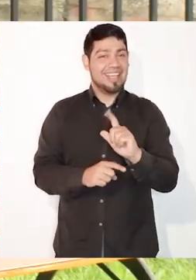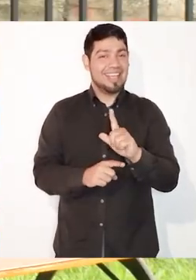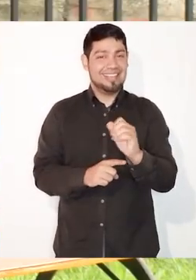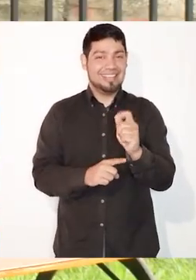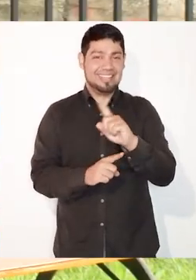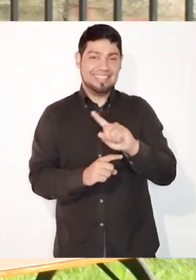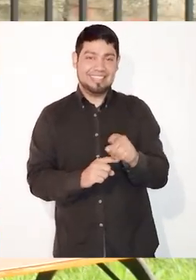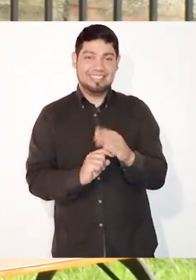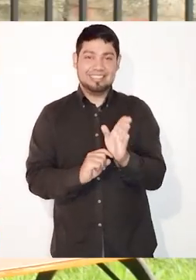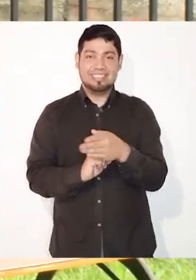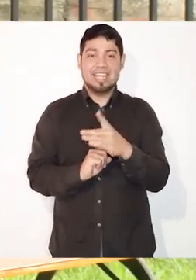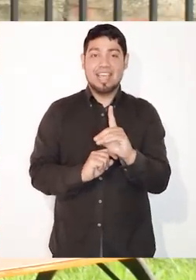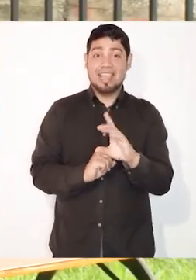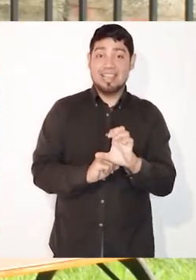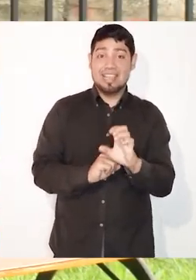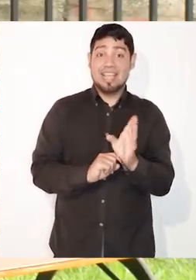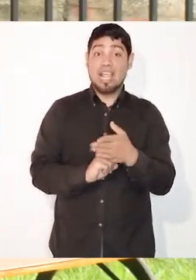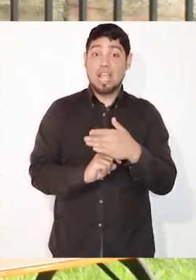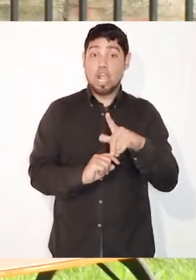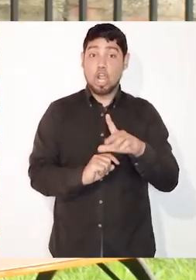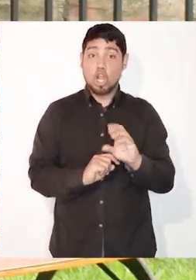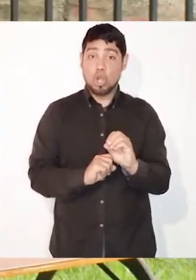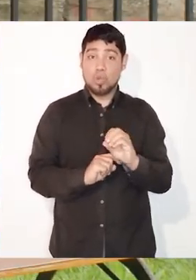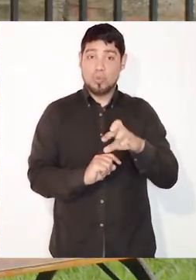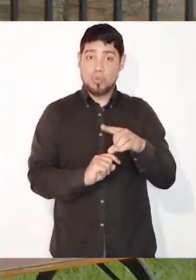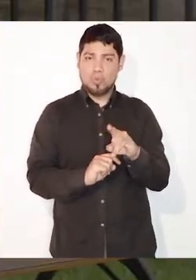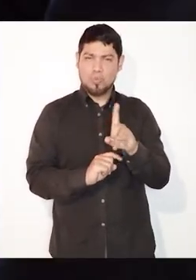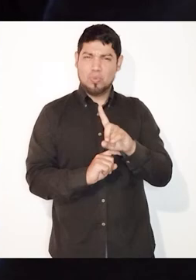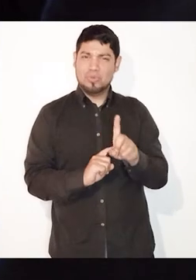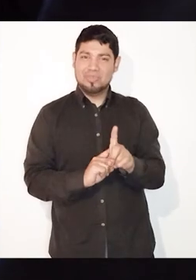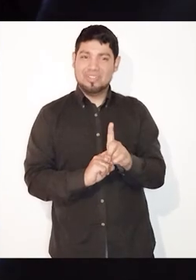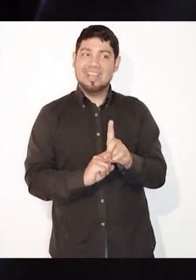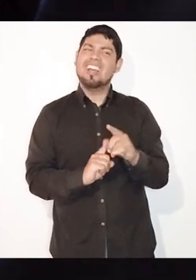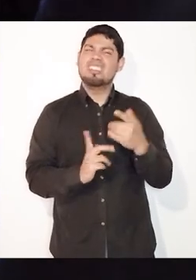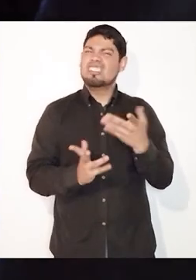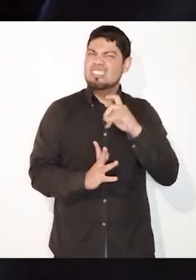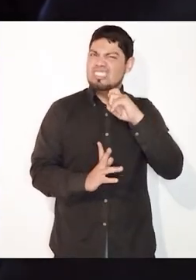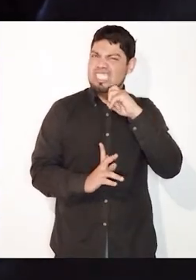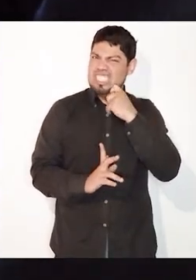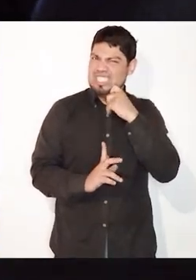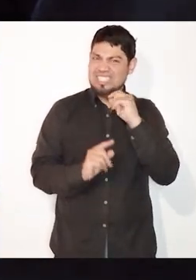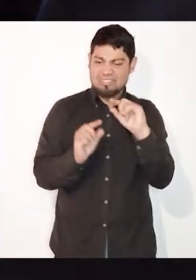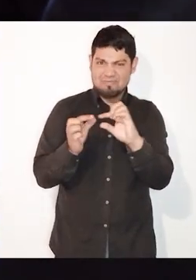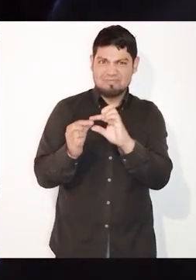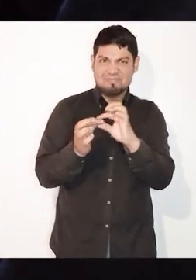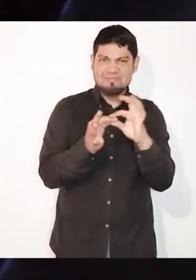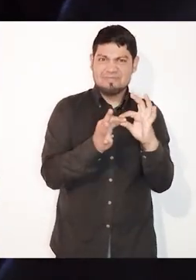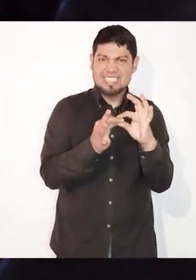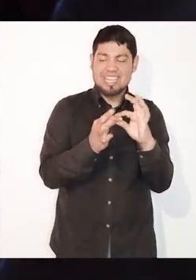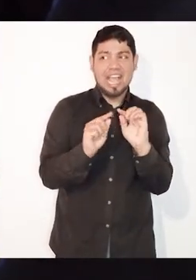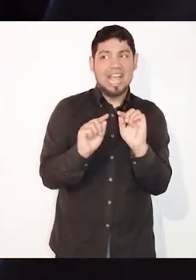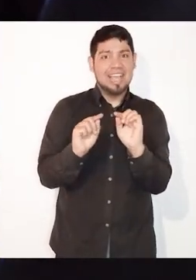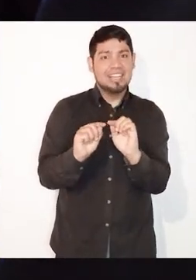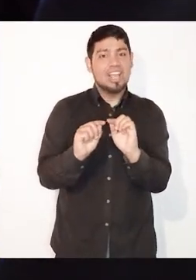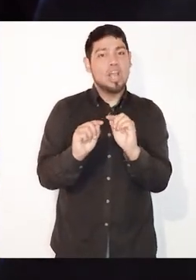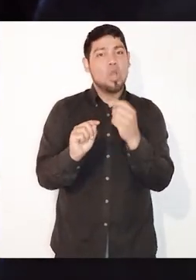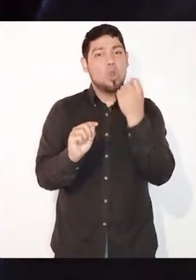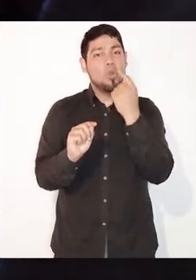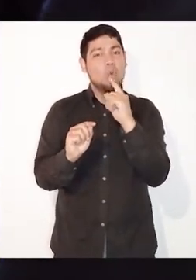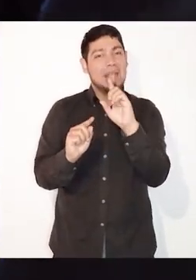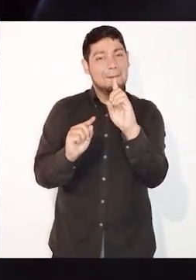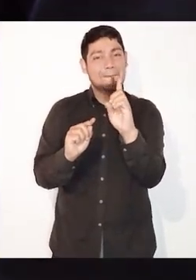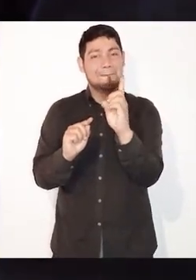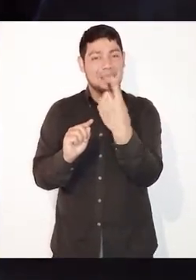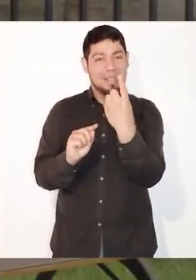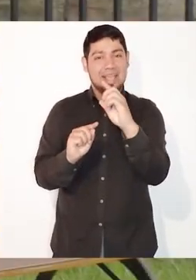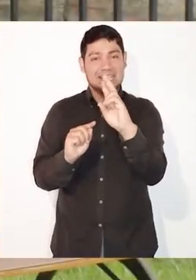y de los compositores que le dan un número opus a sus obras, ¿no? Y no a otras